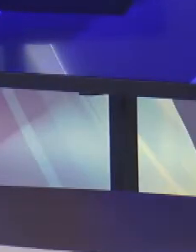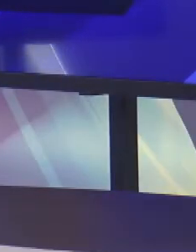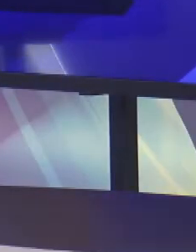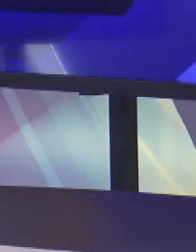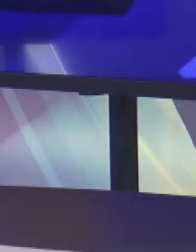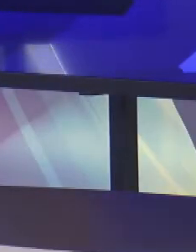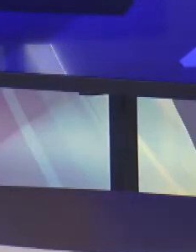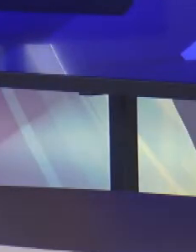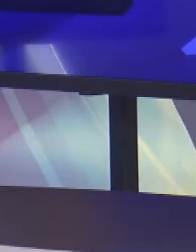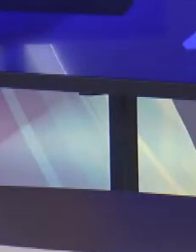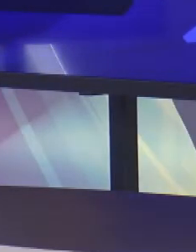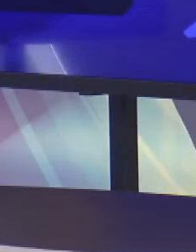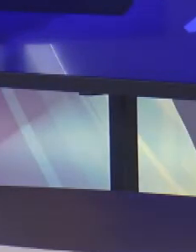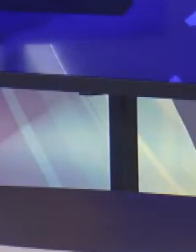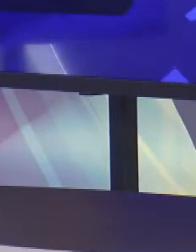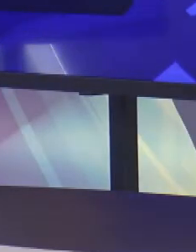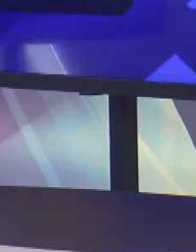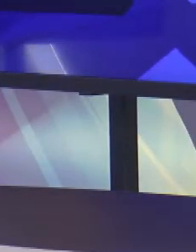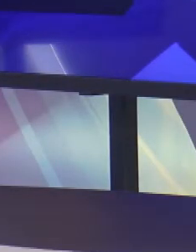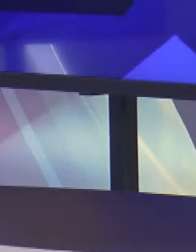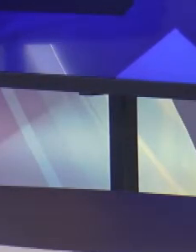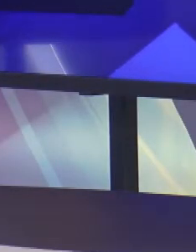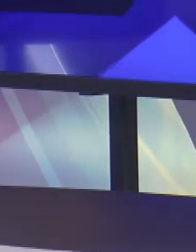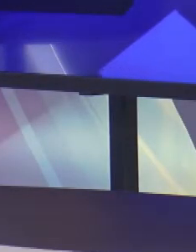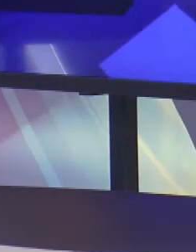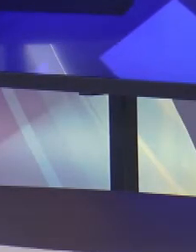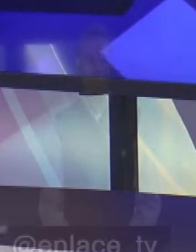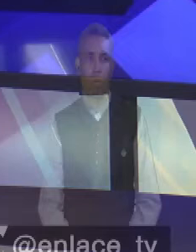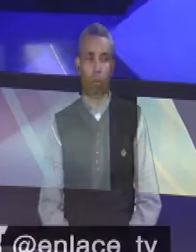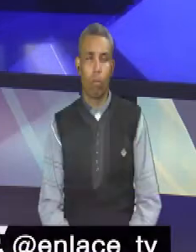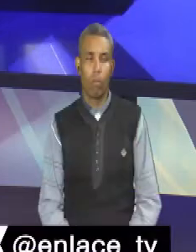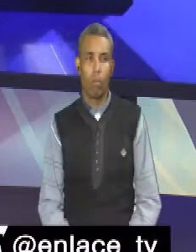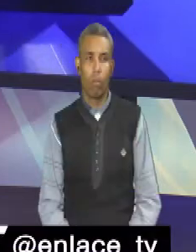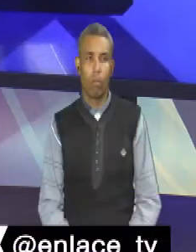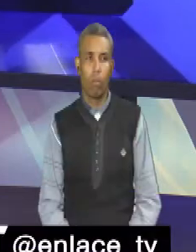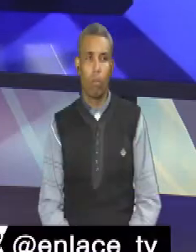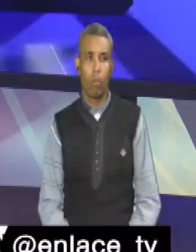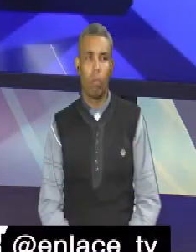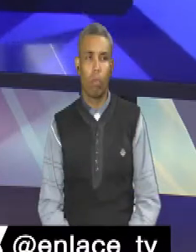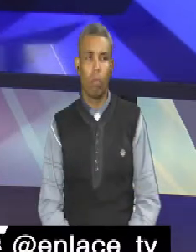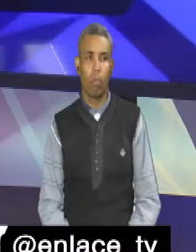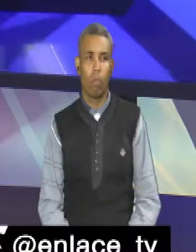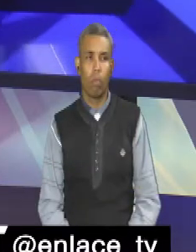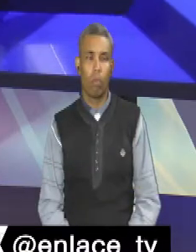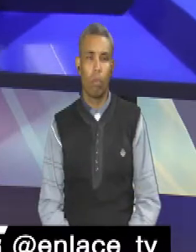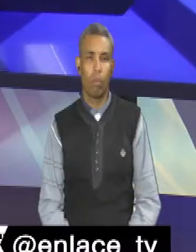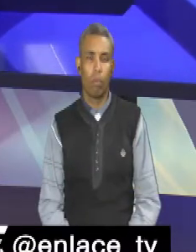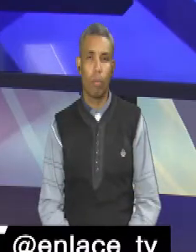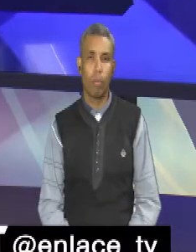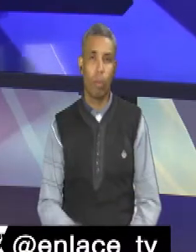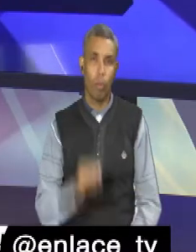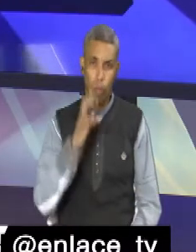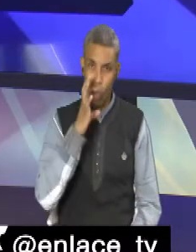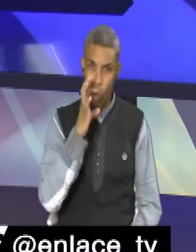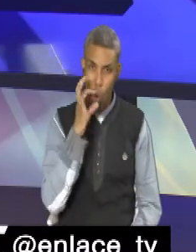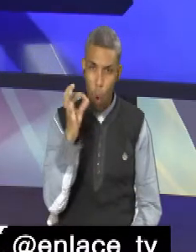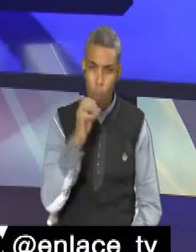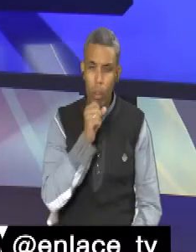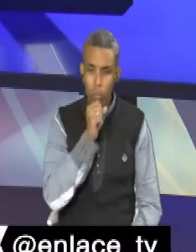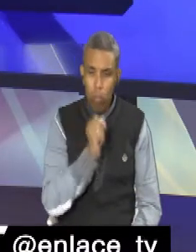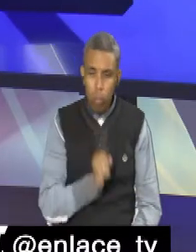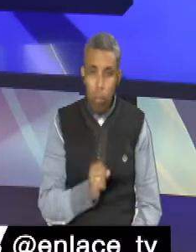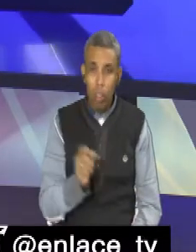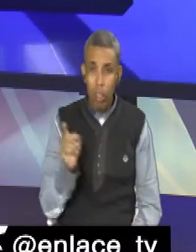Gracias por continuar con nosotros en Enlace Noticias. A la espera de atención médica en su casa, se encuentra un hombre que fue operado de cáncer de colon. El paciente